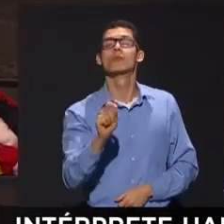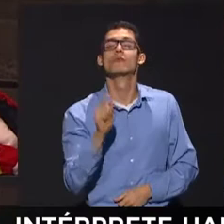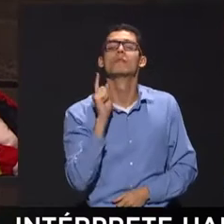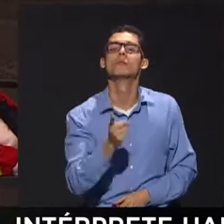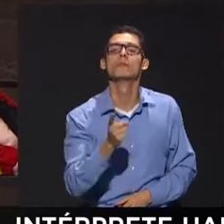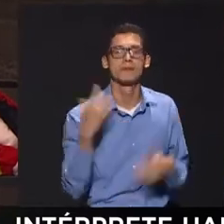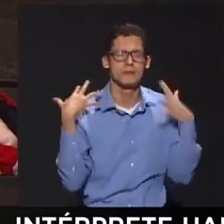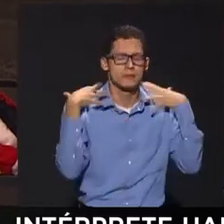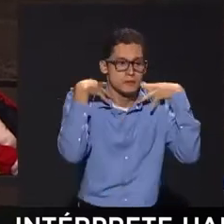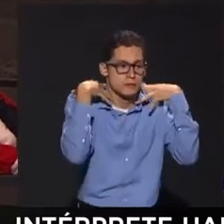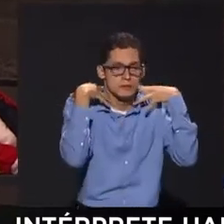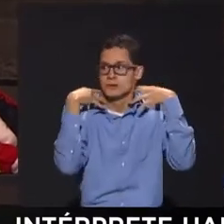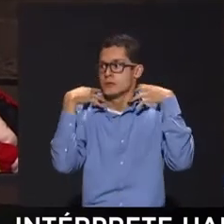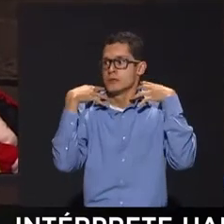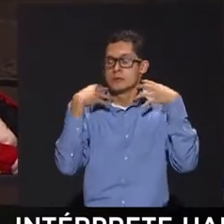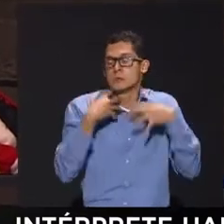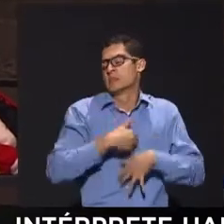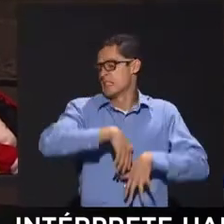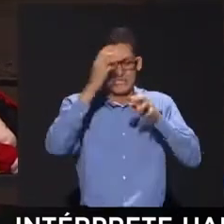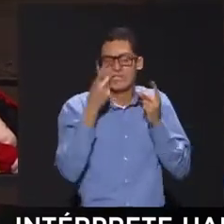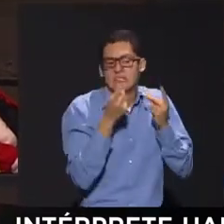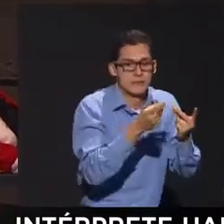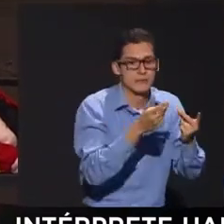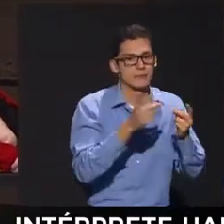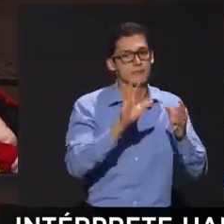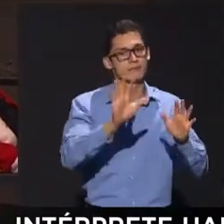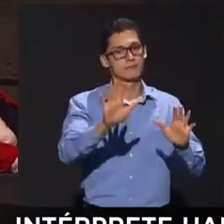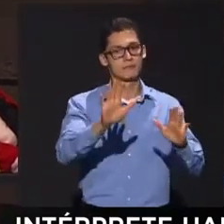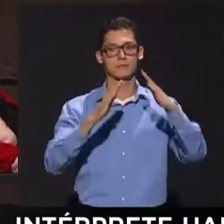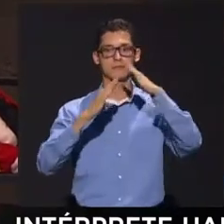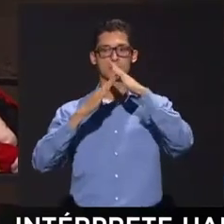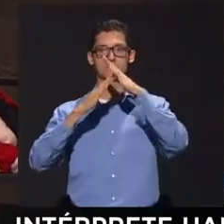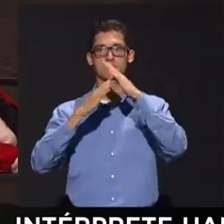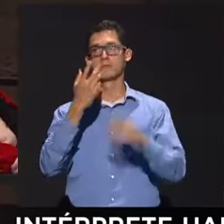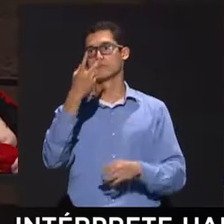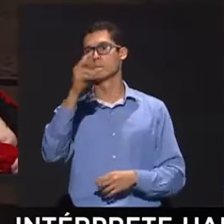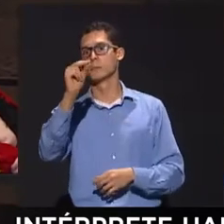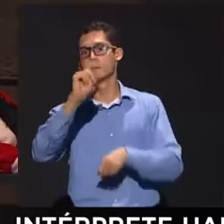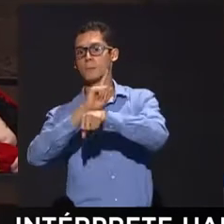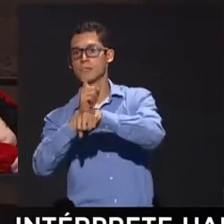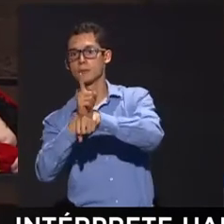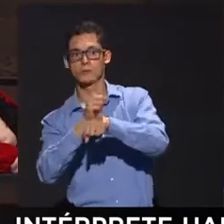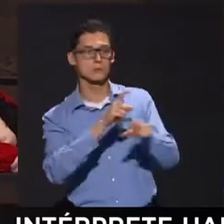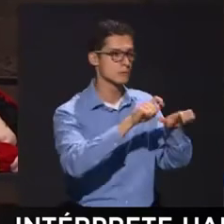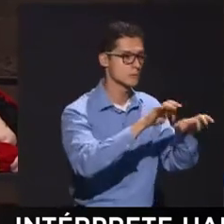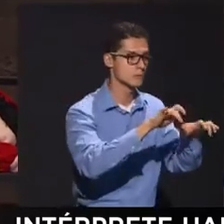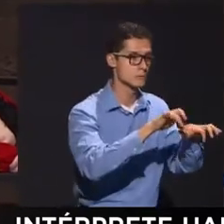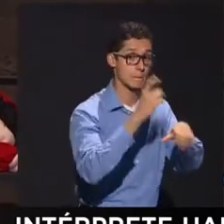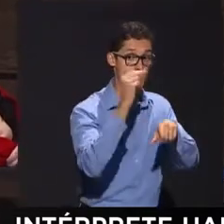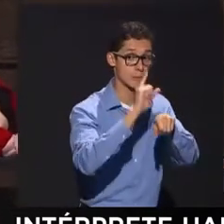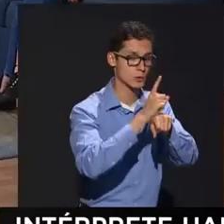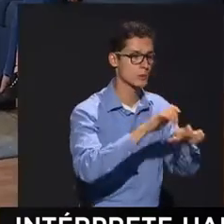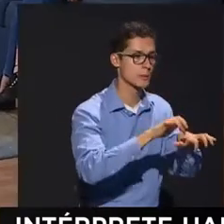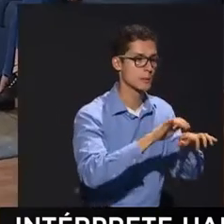ejecutivas, terminar lo que nos proponemos. Entonces si hacemos unas pausas cada 20, 30 minutos, eso nos va a ayudar a